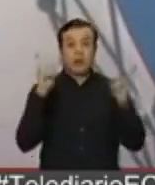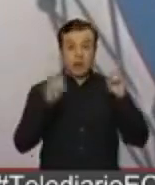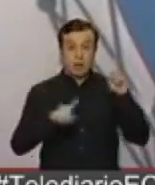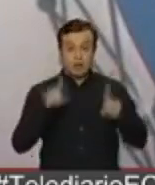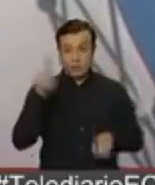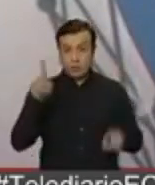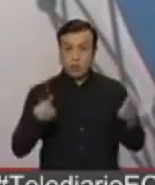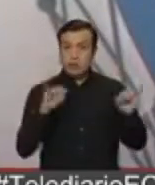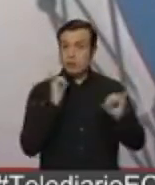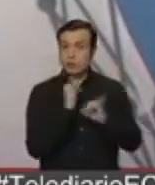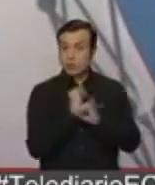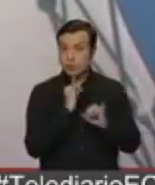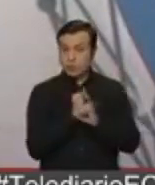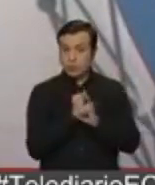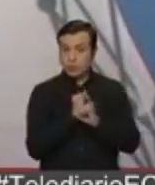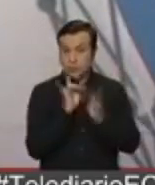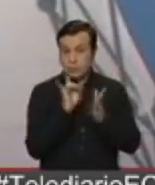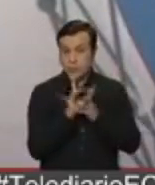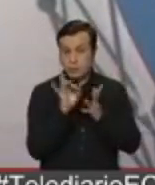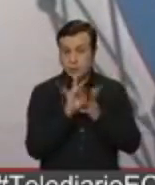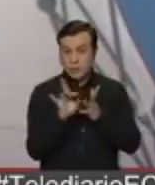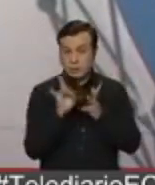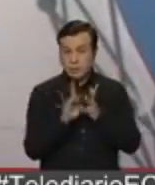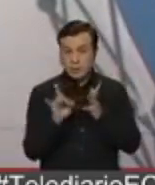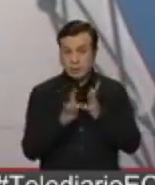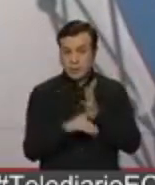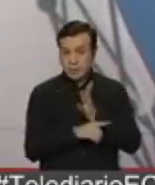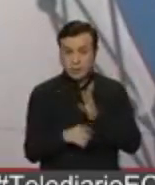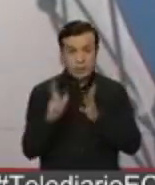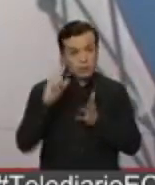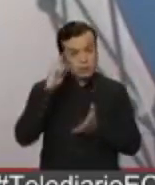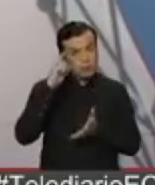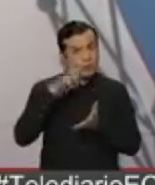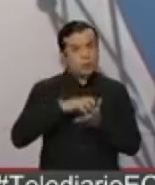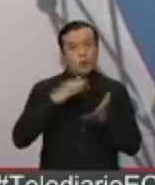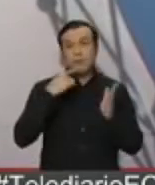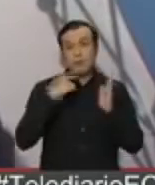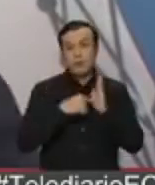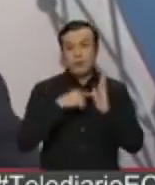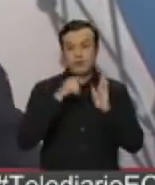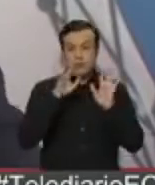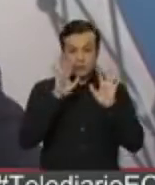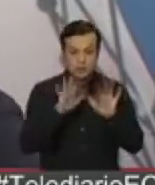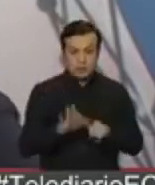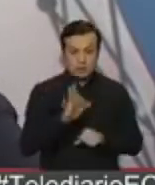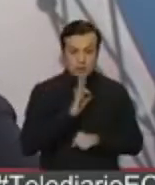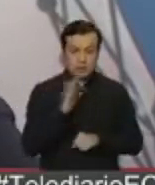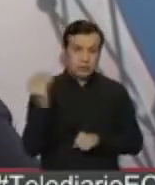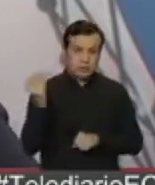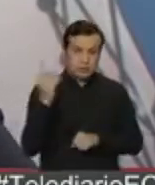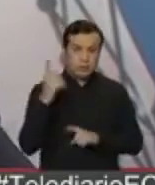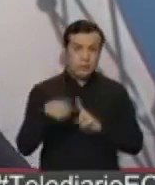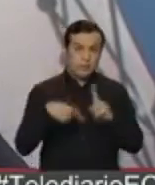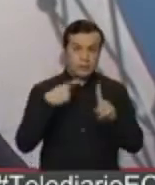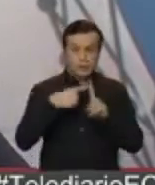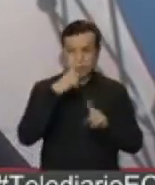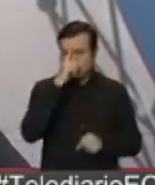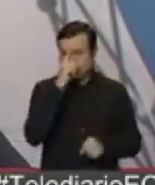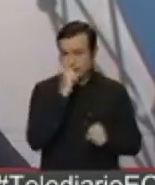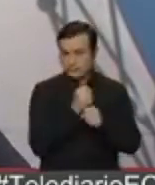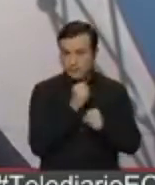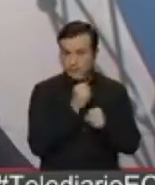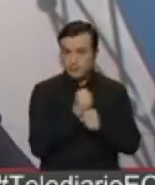entidad del sector ejecutivo del estado entre ellas la secretaria técnica de juventudes y también el trabajo cumplido en estas